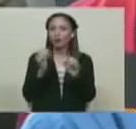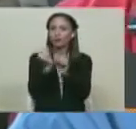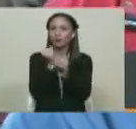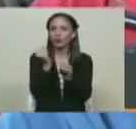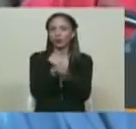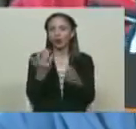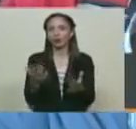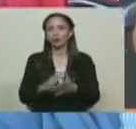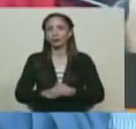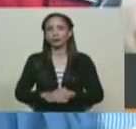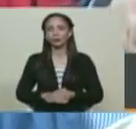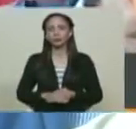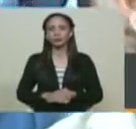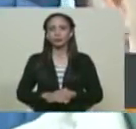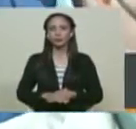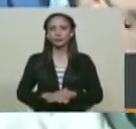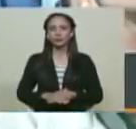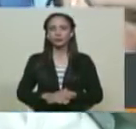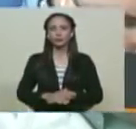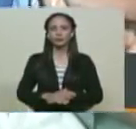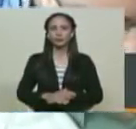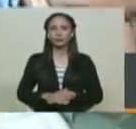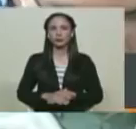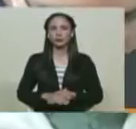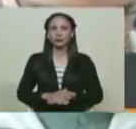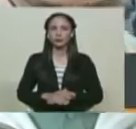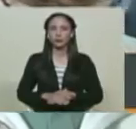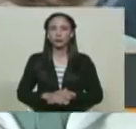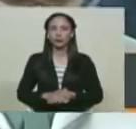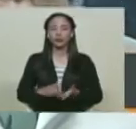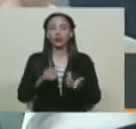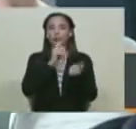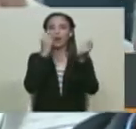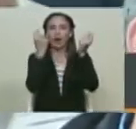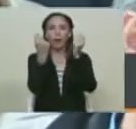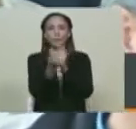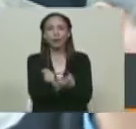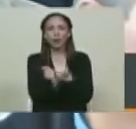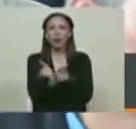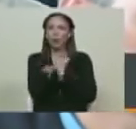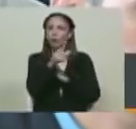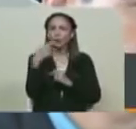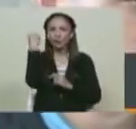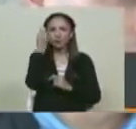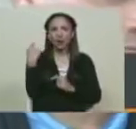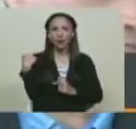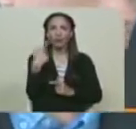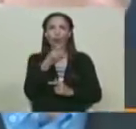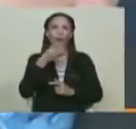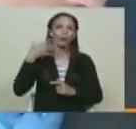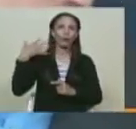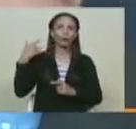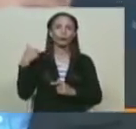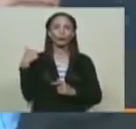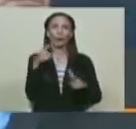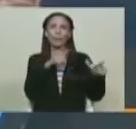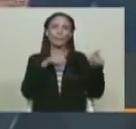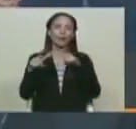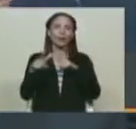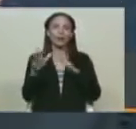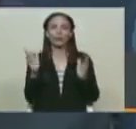la redundancia, renovarse. Nadie debe creer que se la está comiendo. No, yo estoy listo,